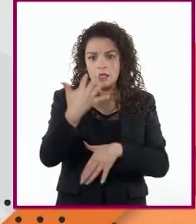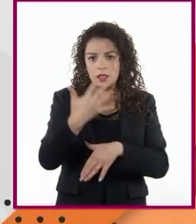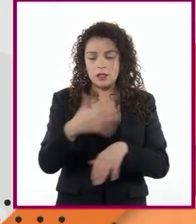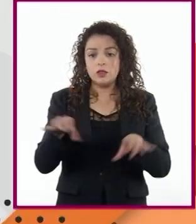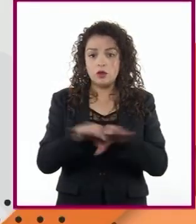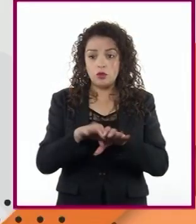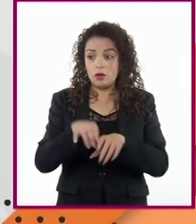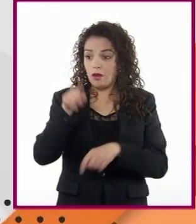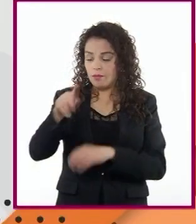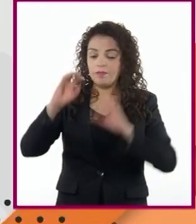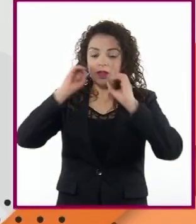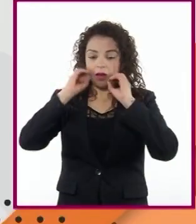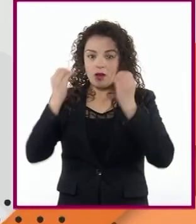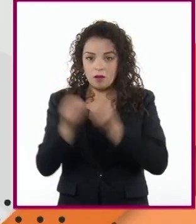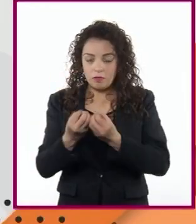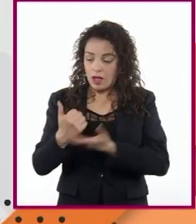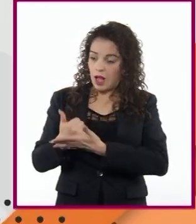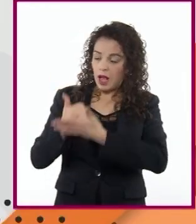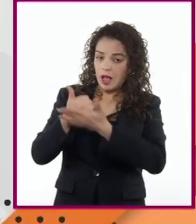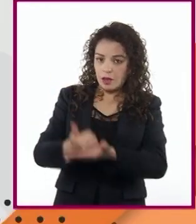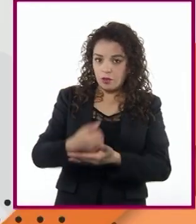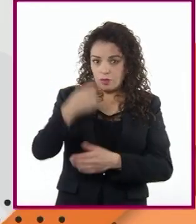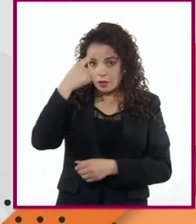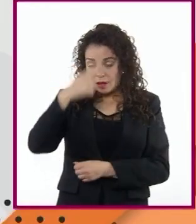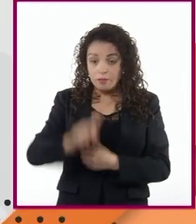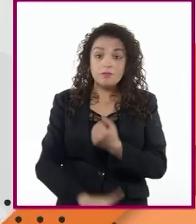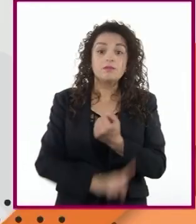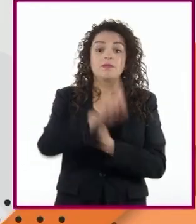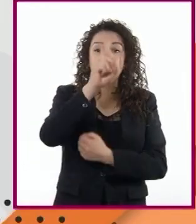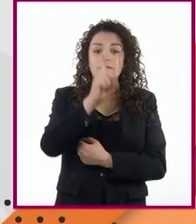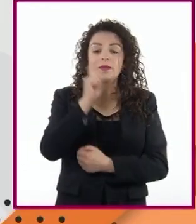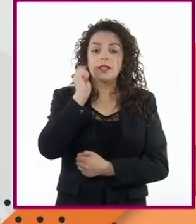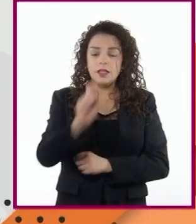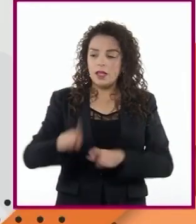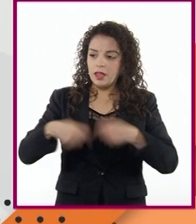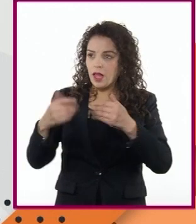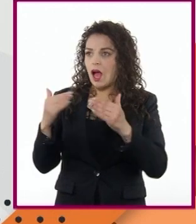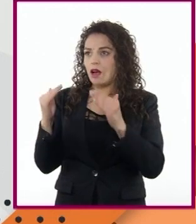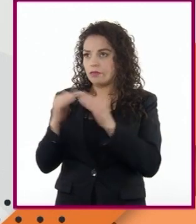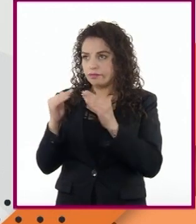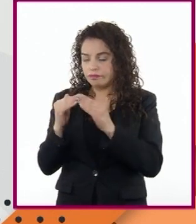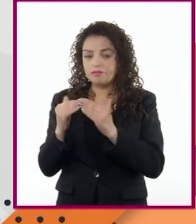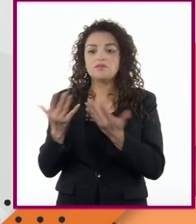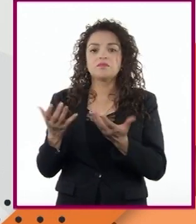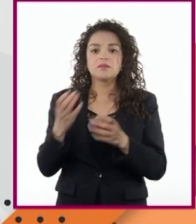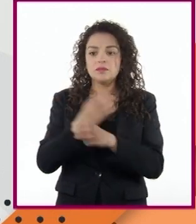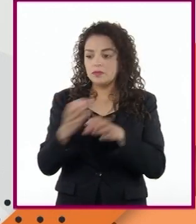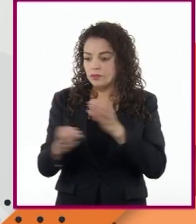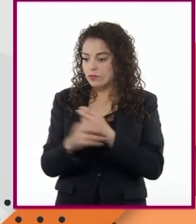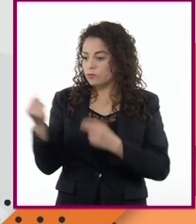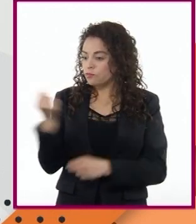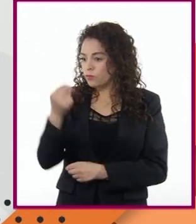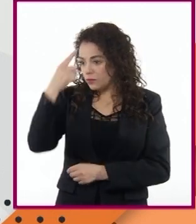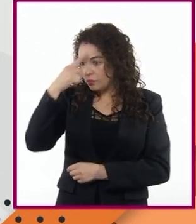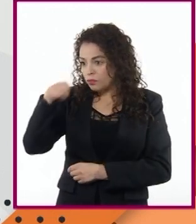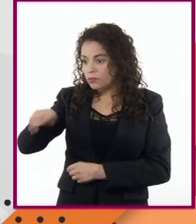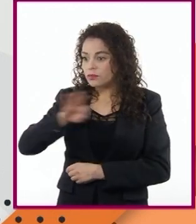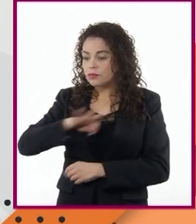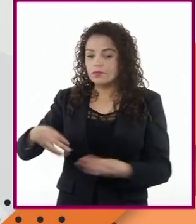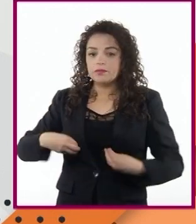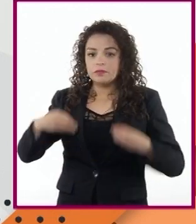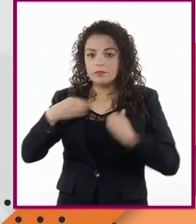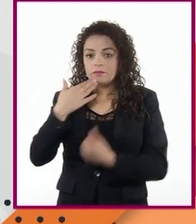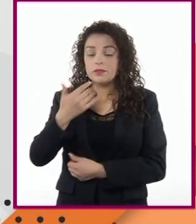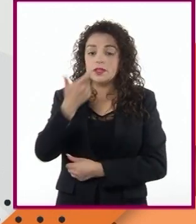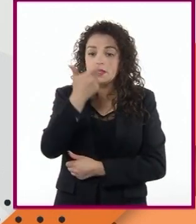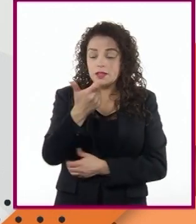organización, la ayuda de emergencia incluye alojamiento, suministros domésticos esenciales y ayuda en efectivo